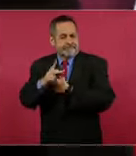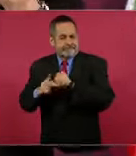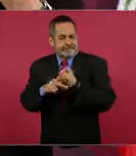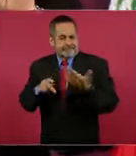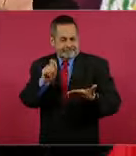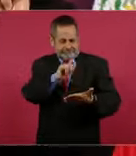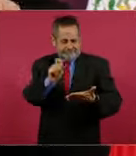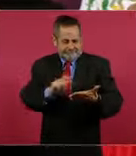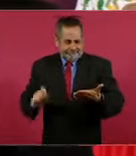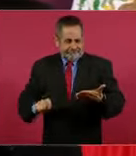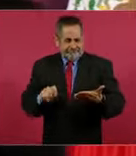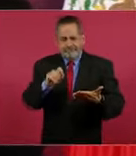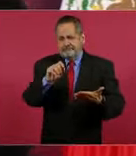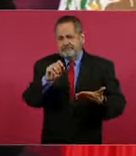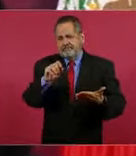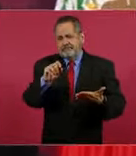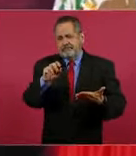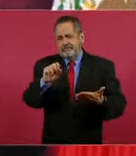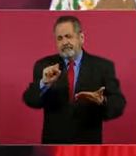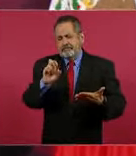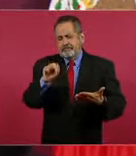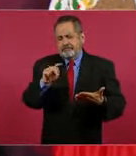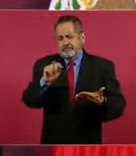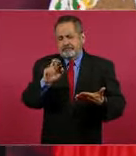es un tratado